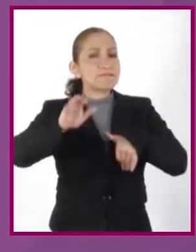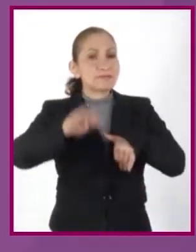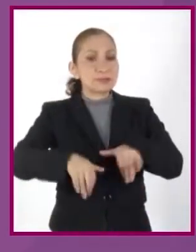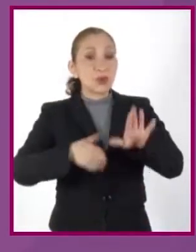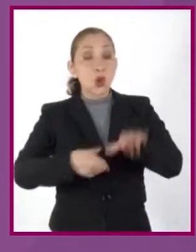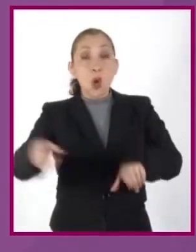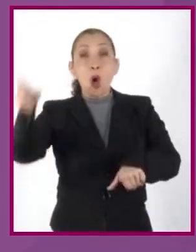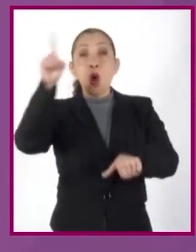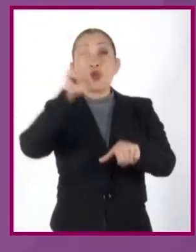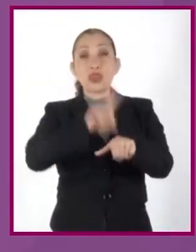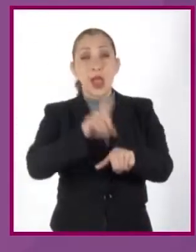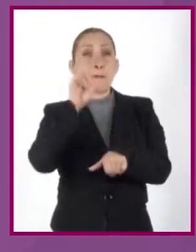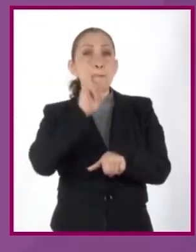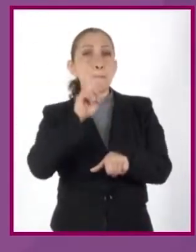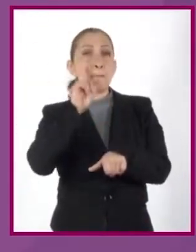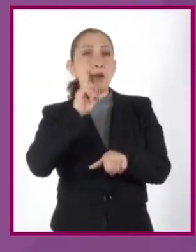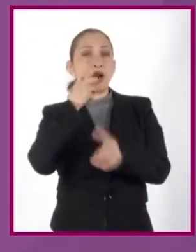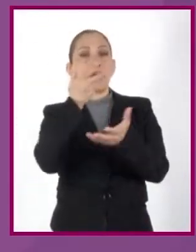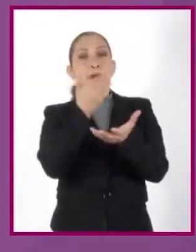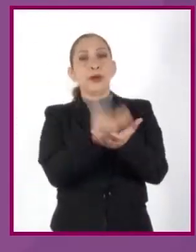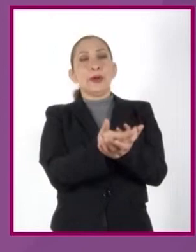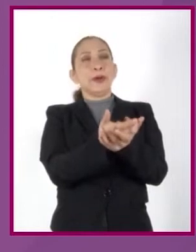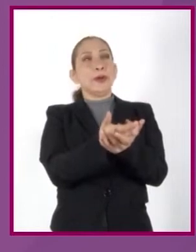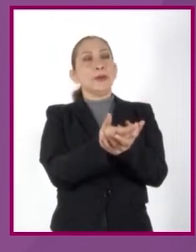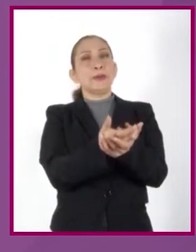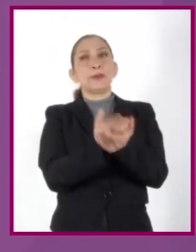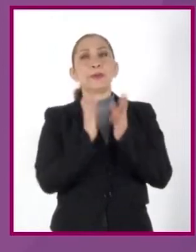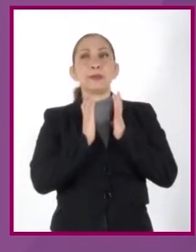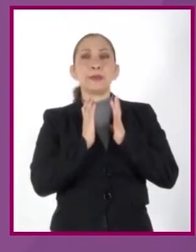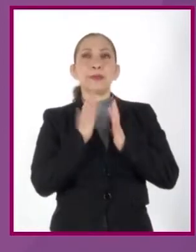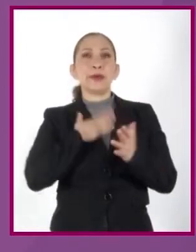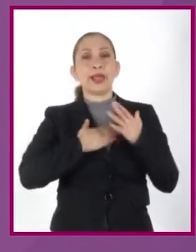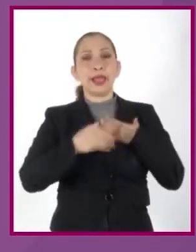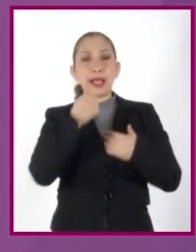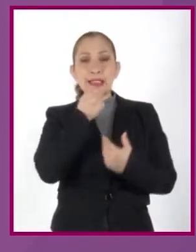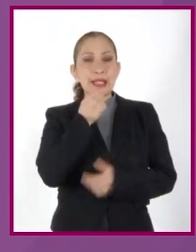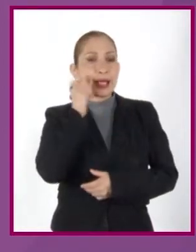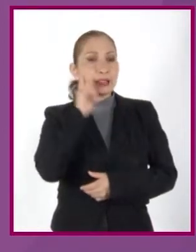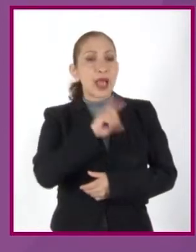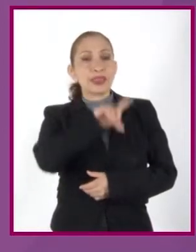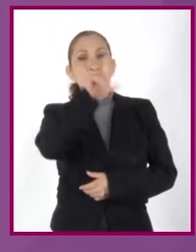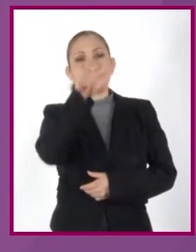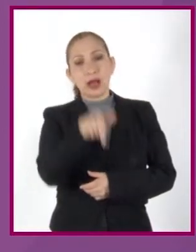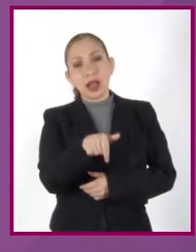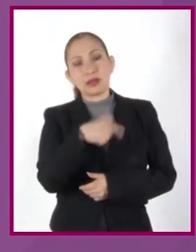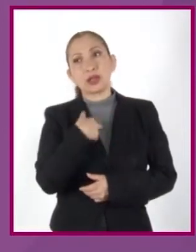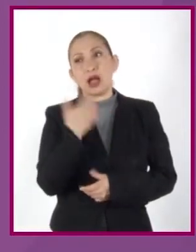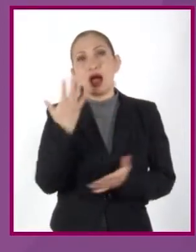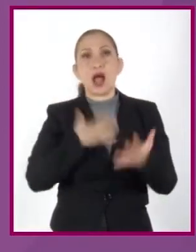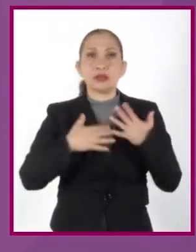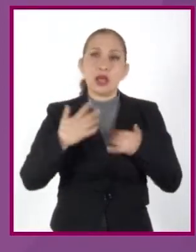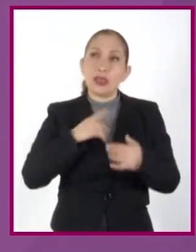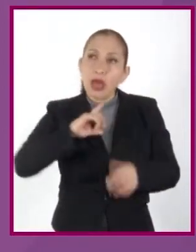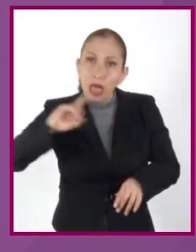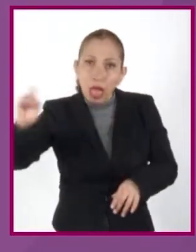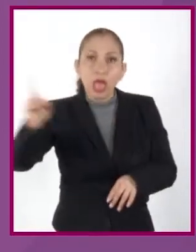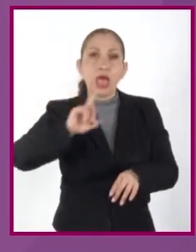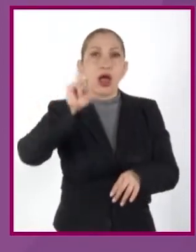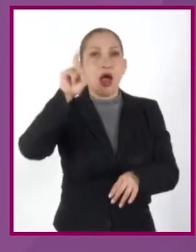Y que yo estaba descansando por aquí en este lugar. Esa niña ya después de que, pues ya, cansada ella